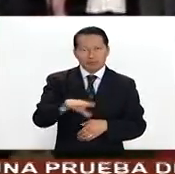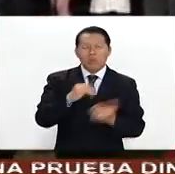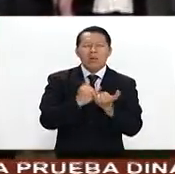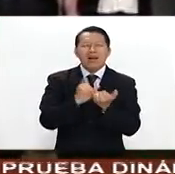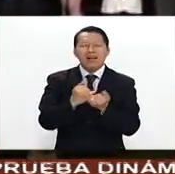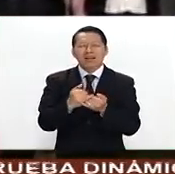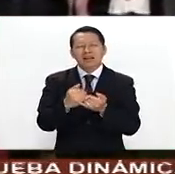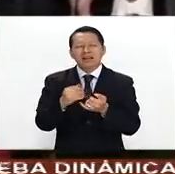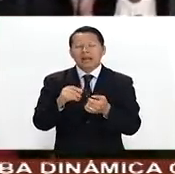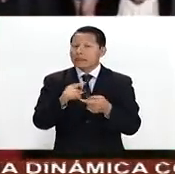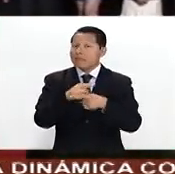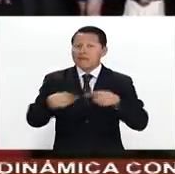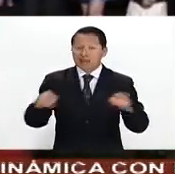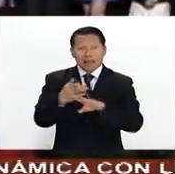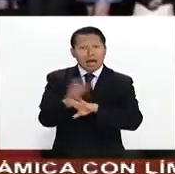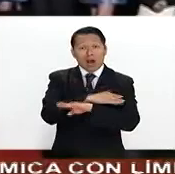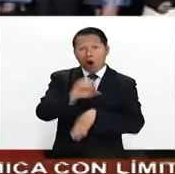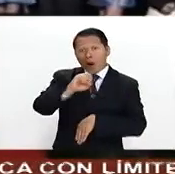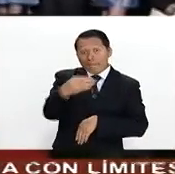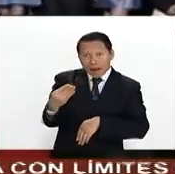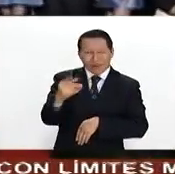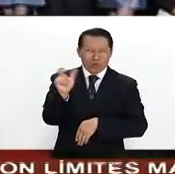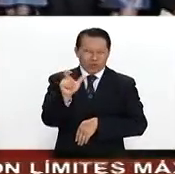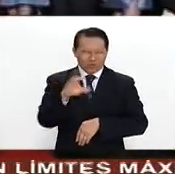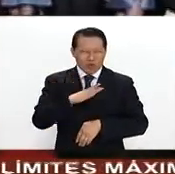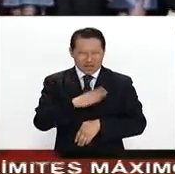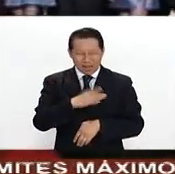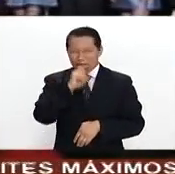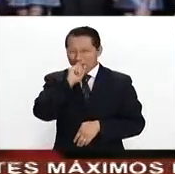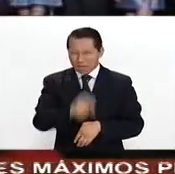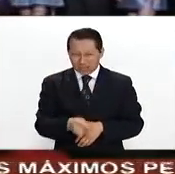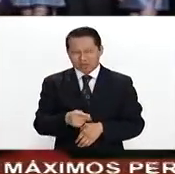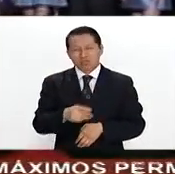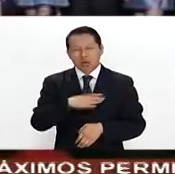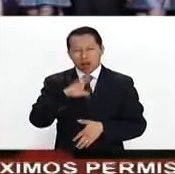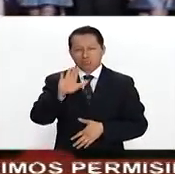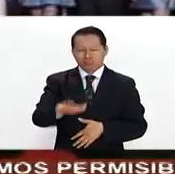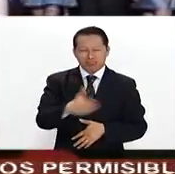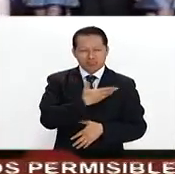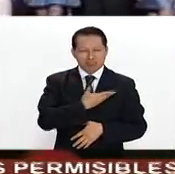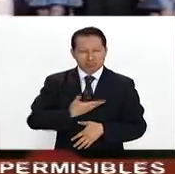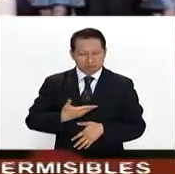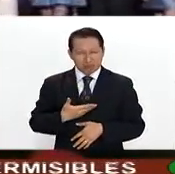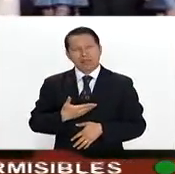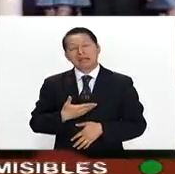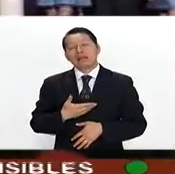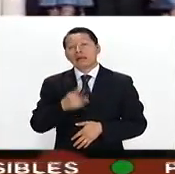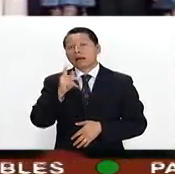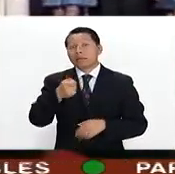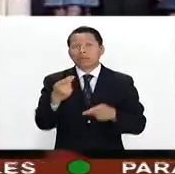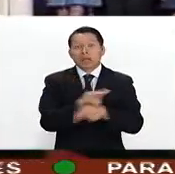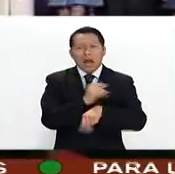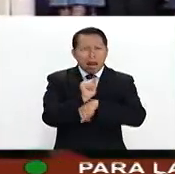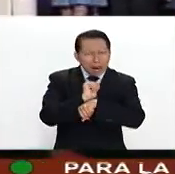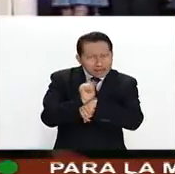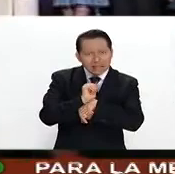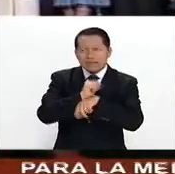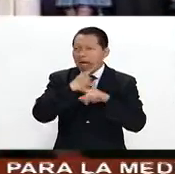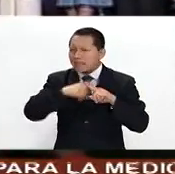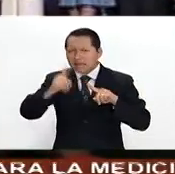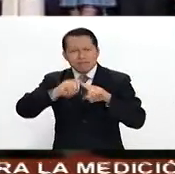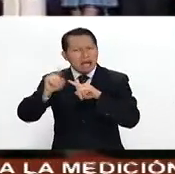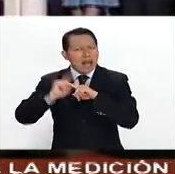tomó posesión a su cargo, bueno, fue un despliegue de artistas de todos los niveles, dándole la